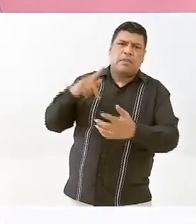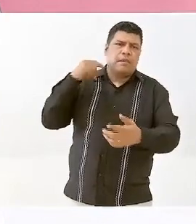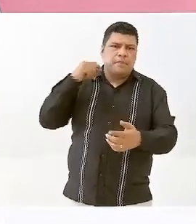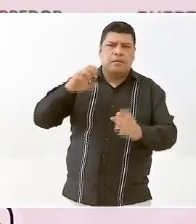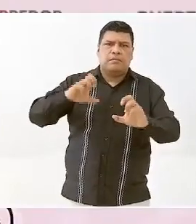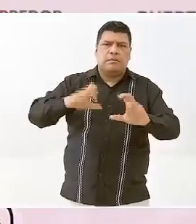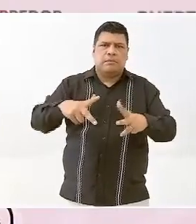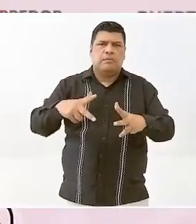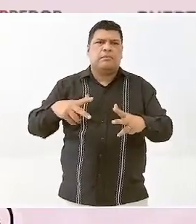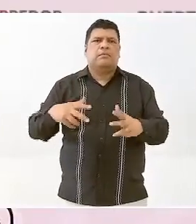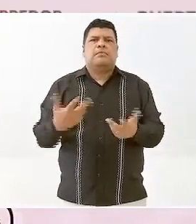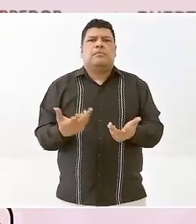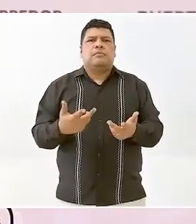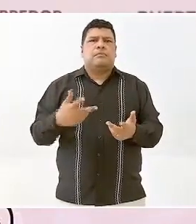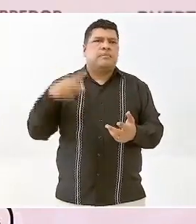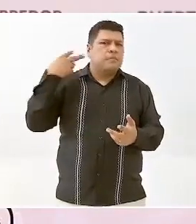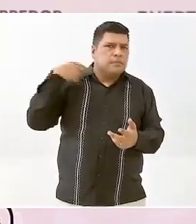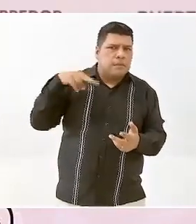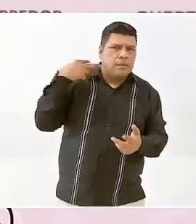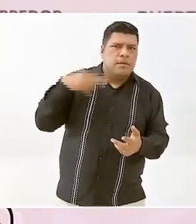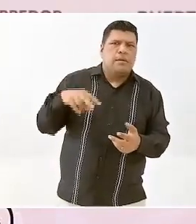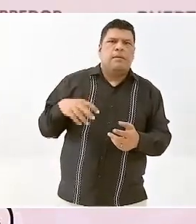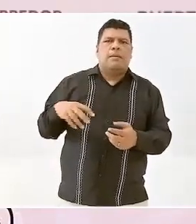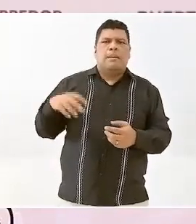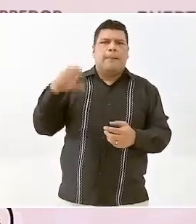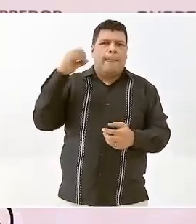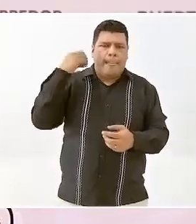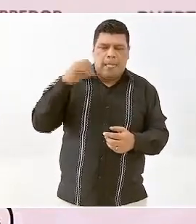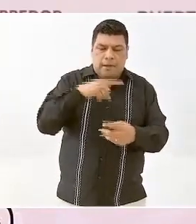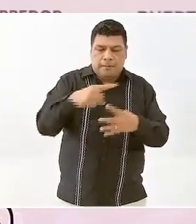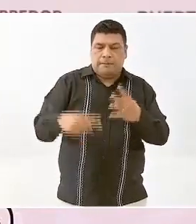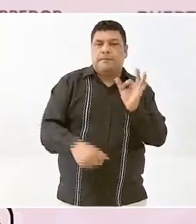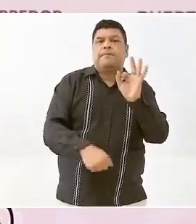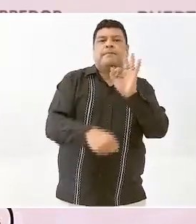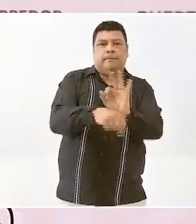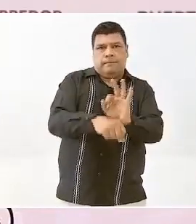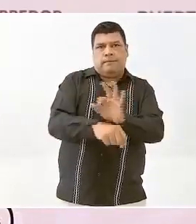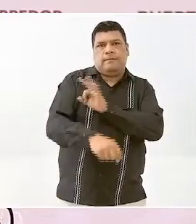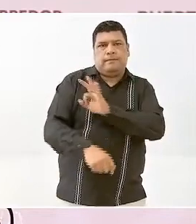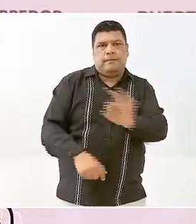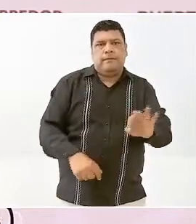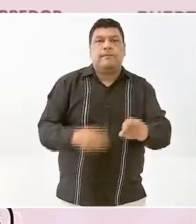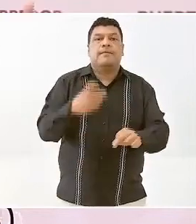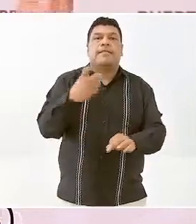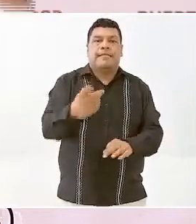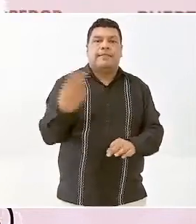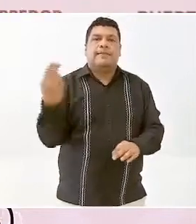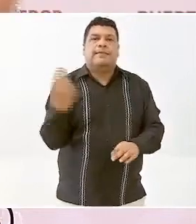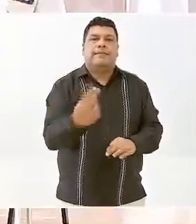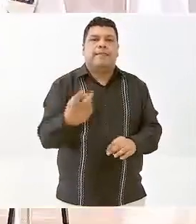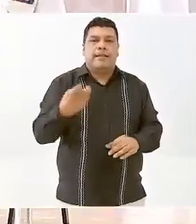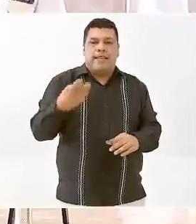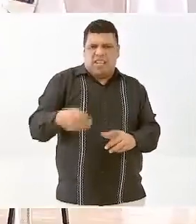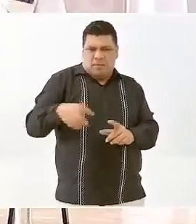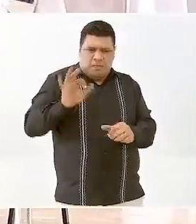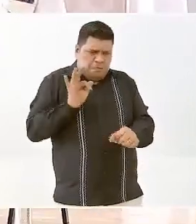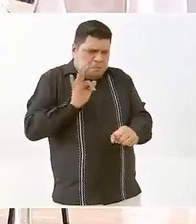en Chiapas, en Veracruz y en Oaxaca. Y esto es